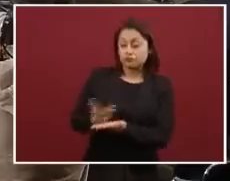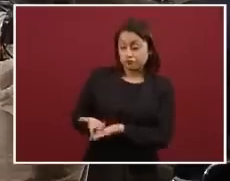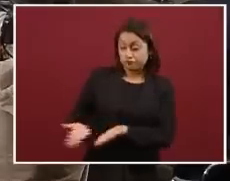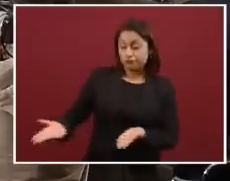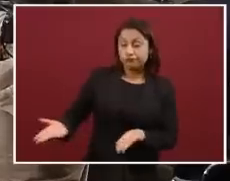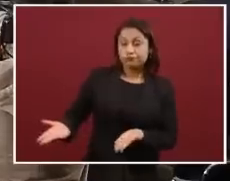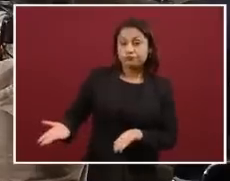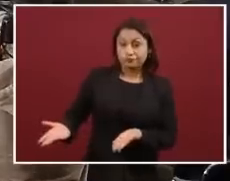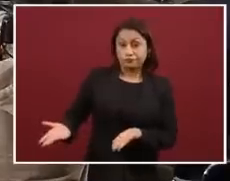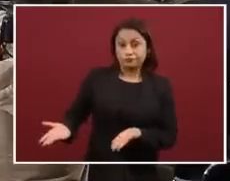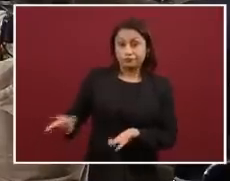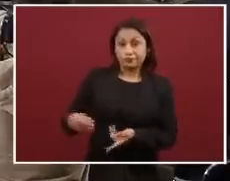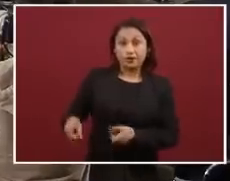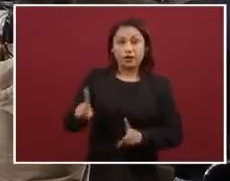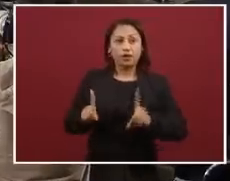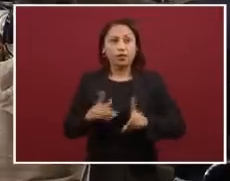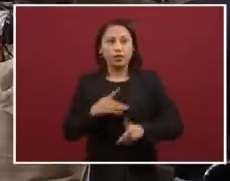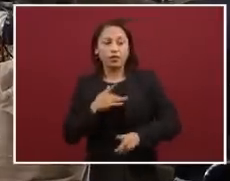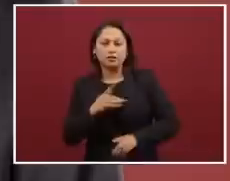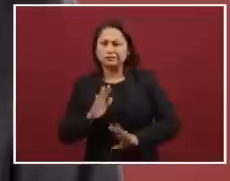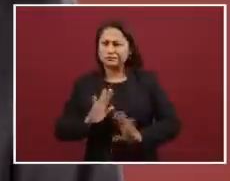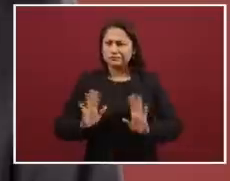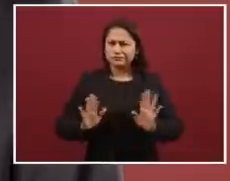sin titubeos.